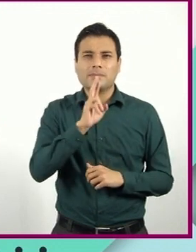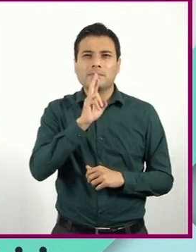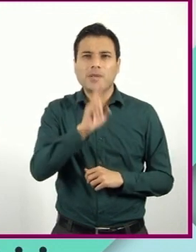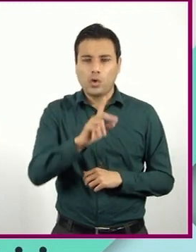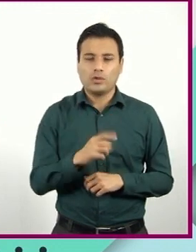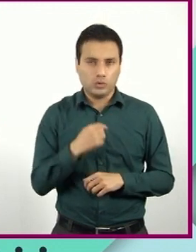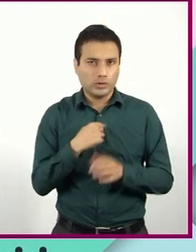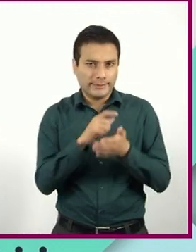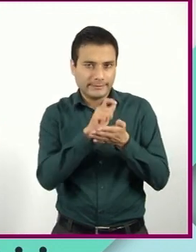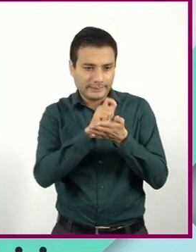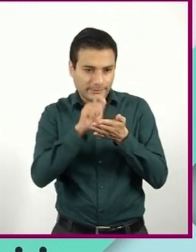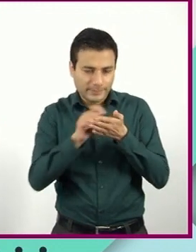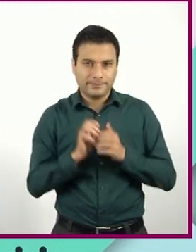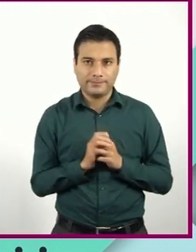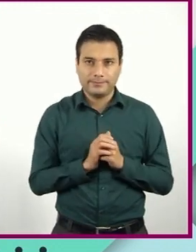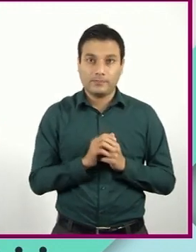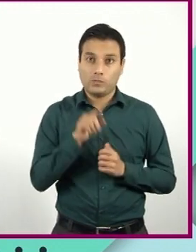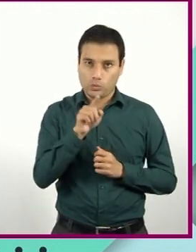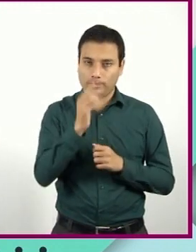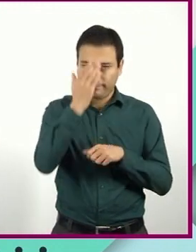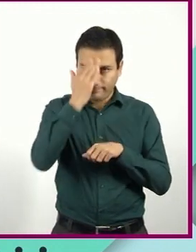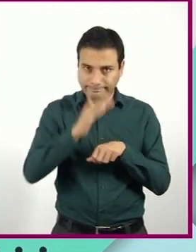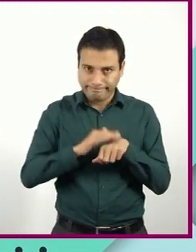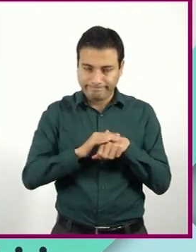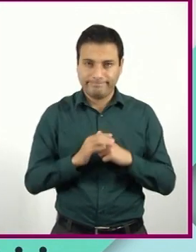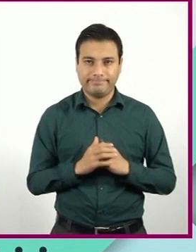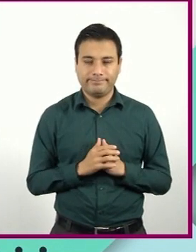escriba, para que puedas aprendértelos.